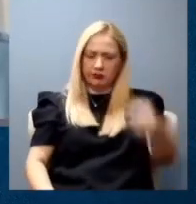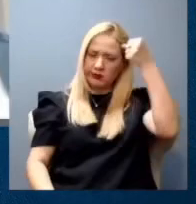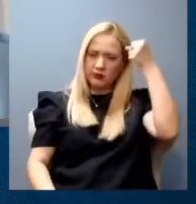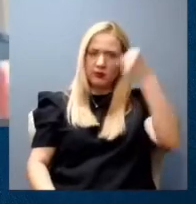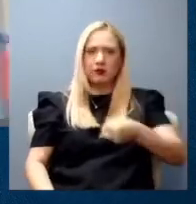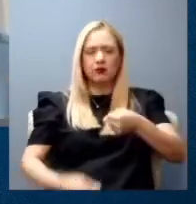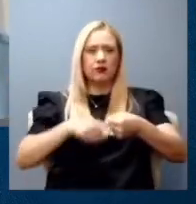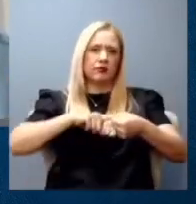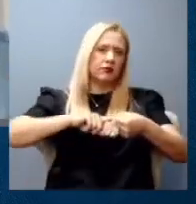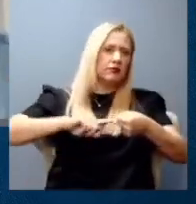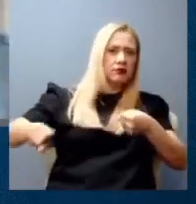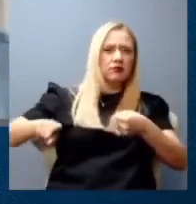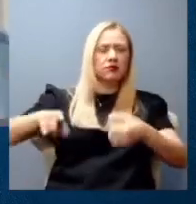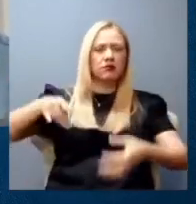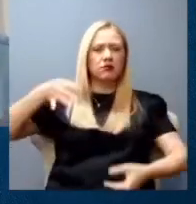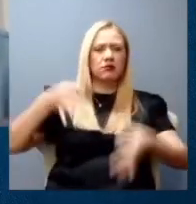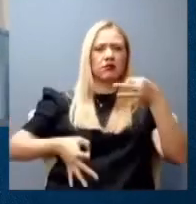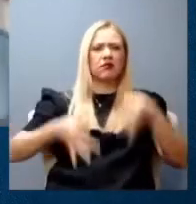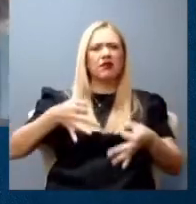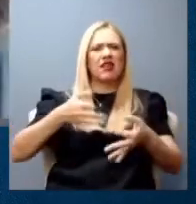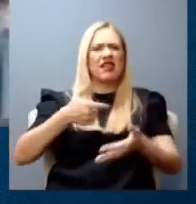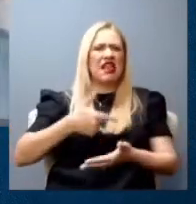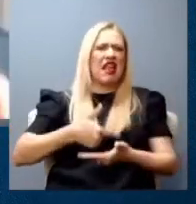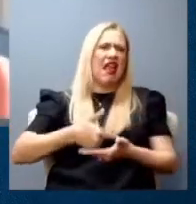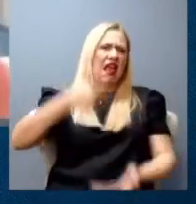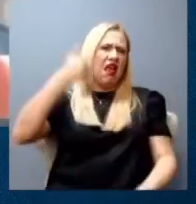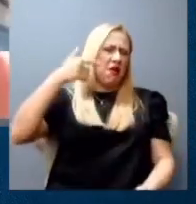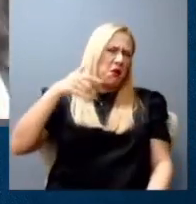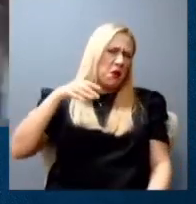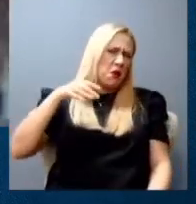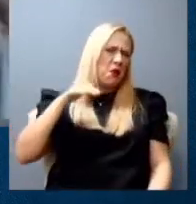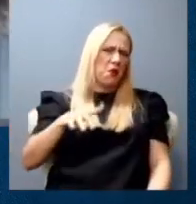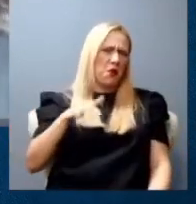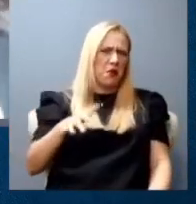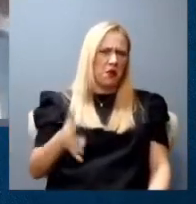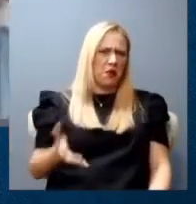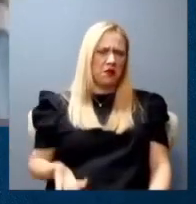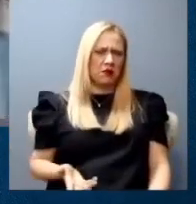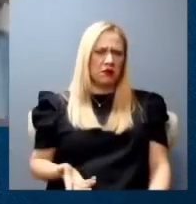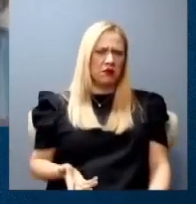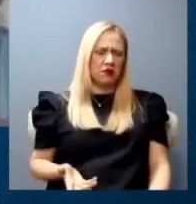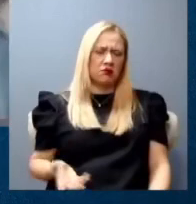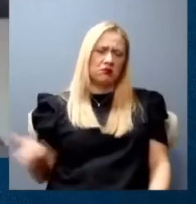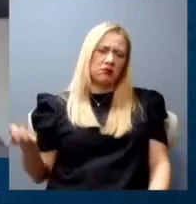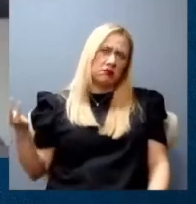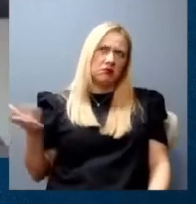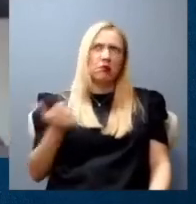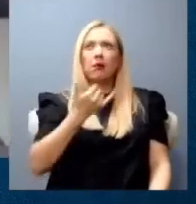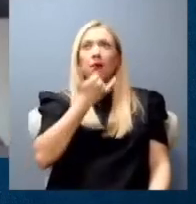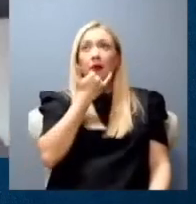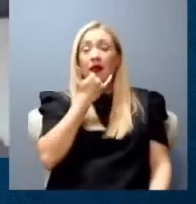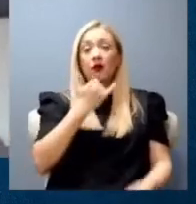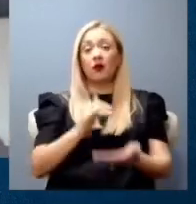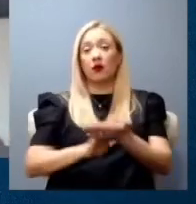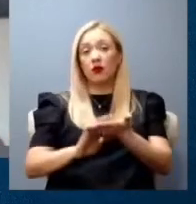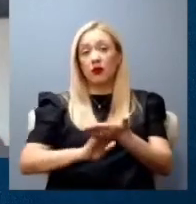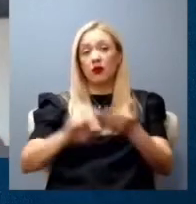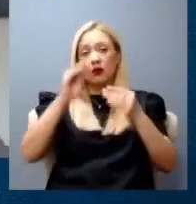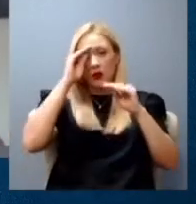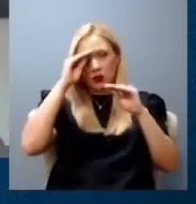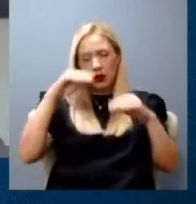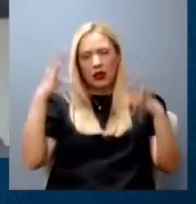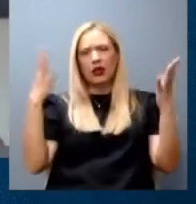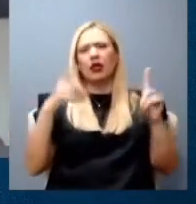las sociedades por esos graves delitos. Entonces, la amnistía sigue siendo una herramienta muy